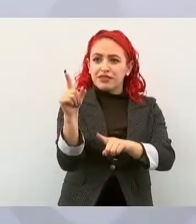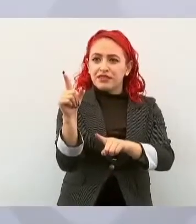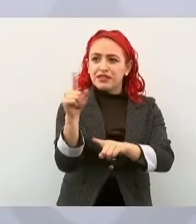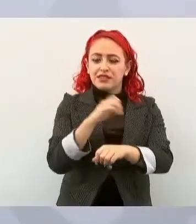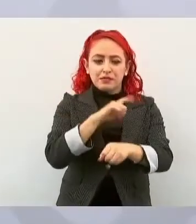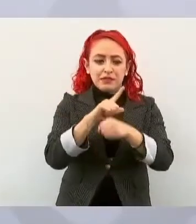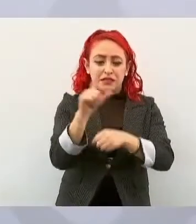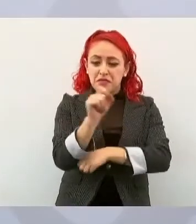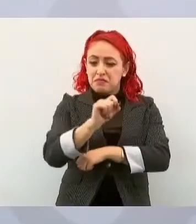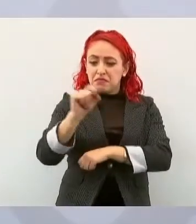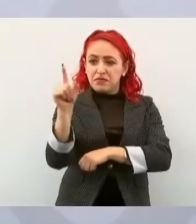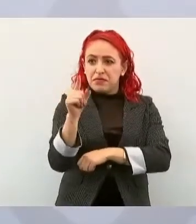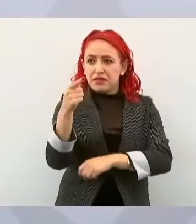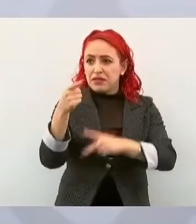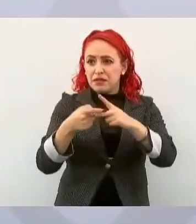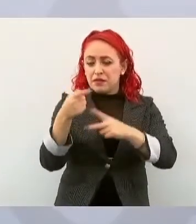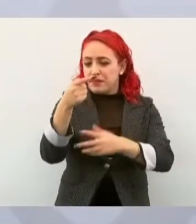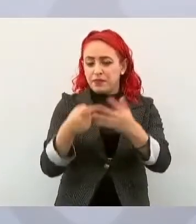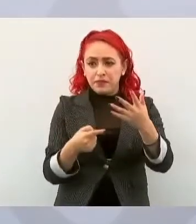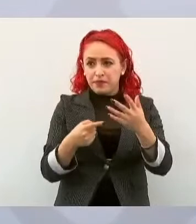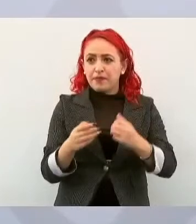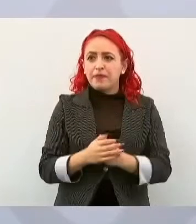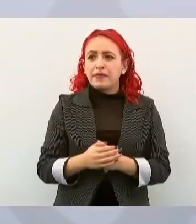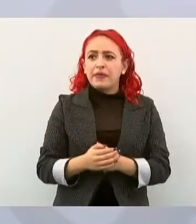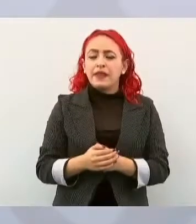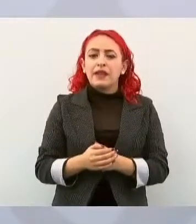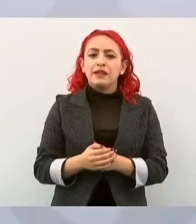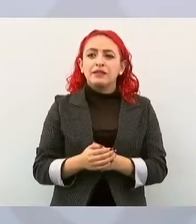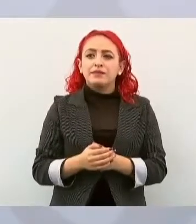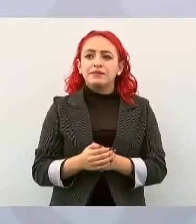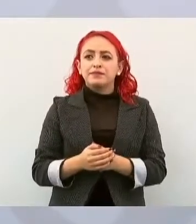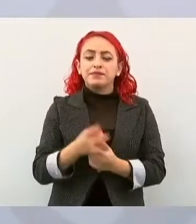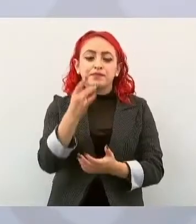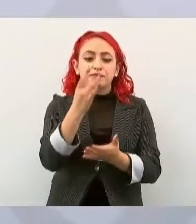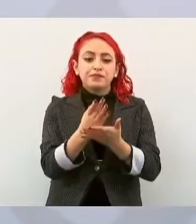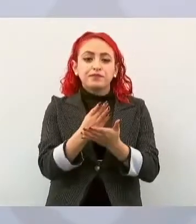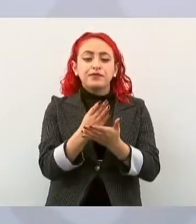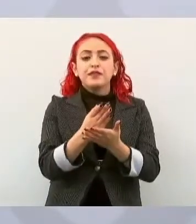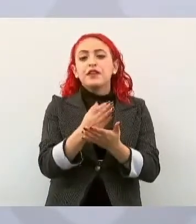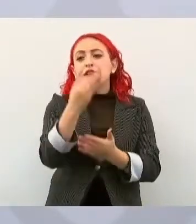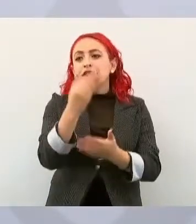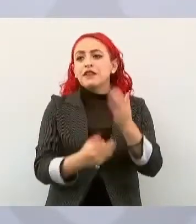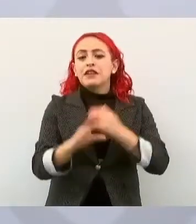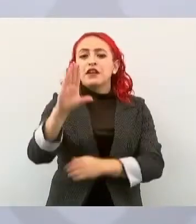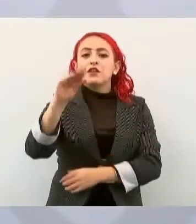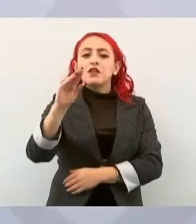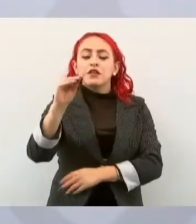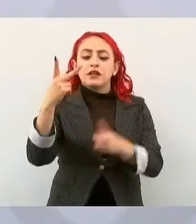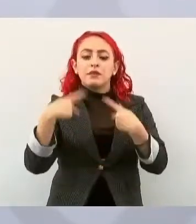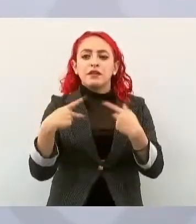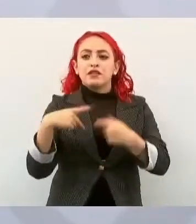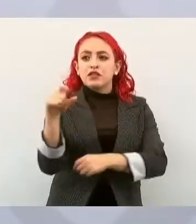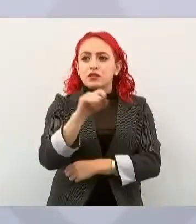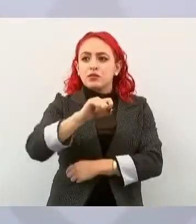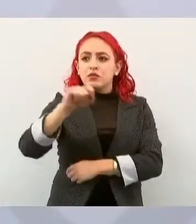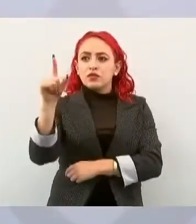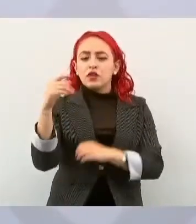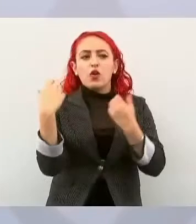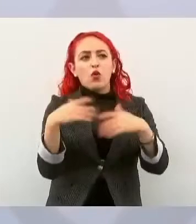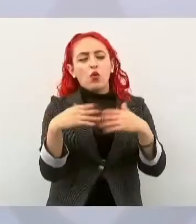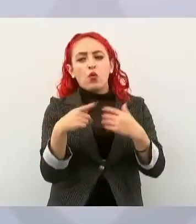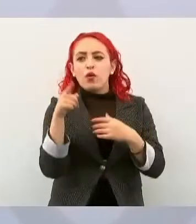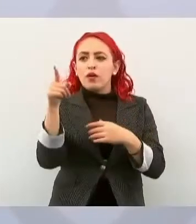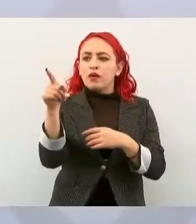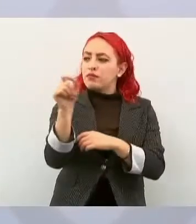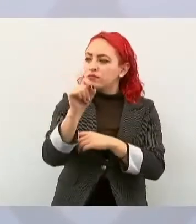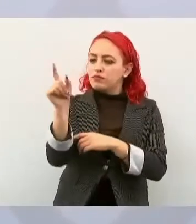nuevamente los números que no dicen todo, pero en este caso mucho. Solo le faltan 90 profesionistas. Oh, los especialistas,